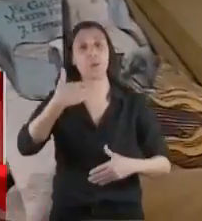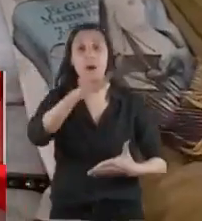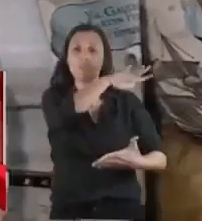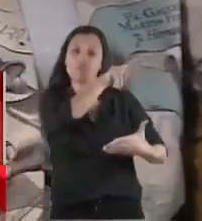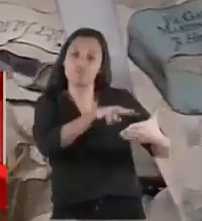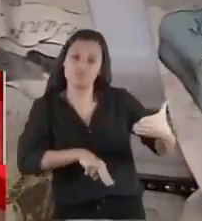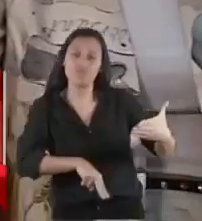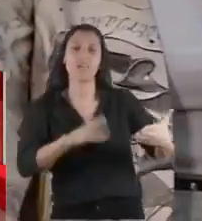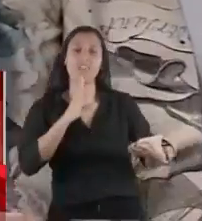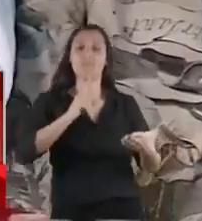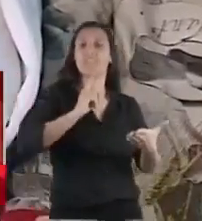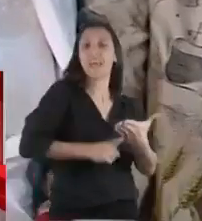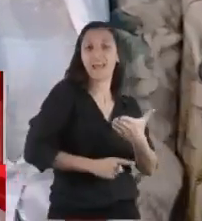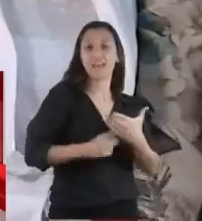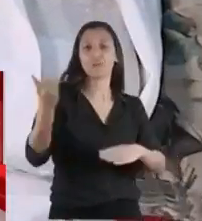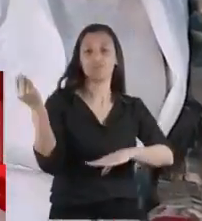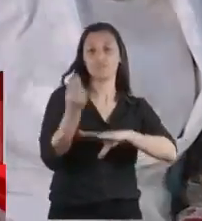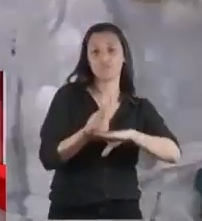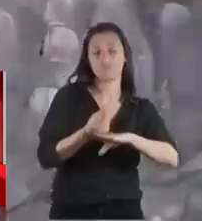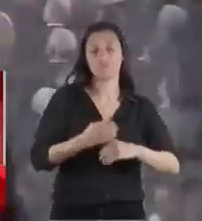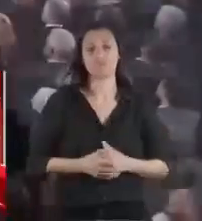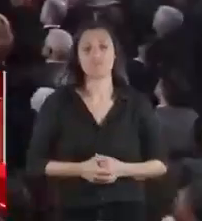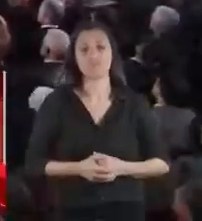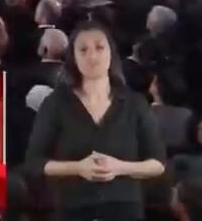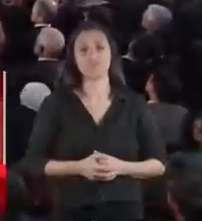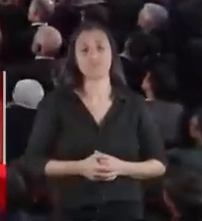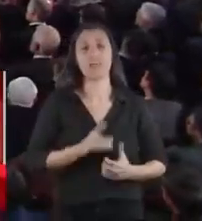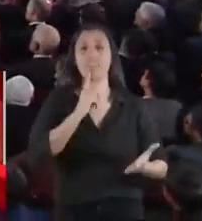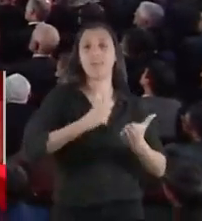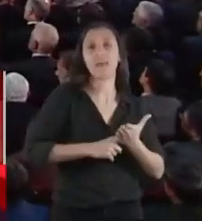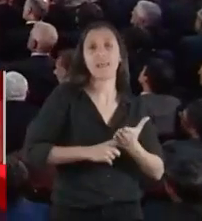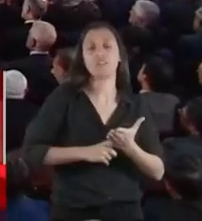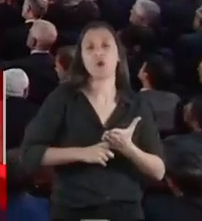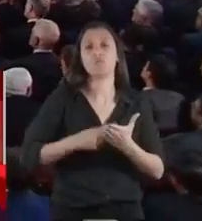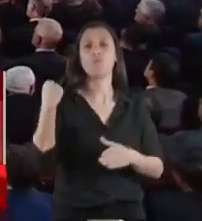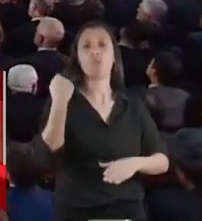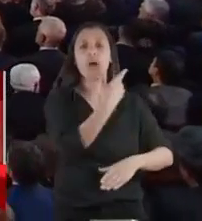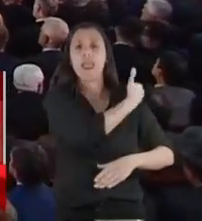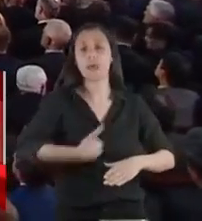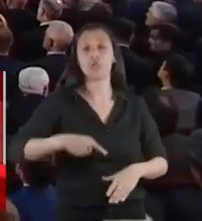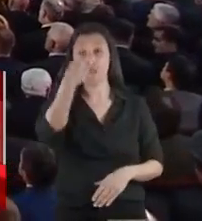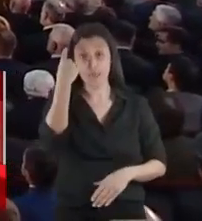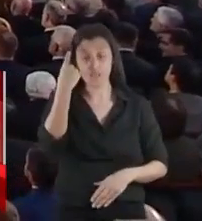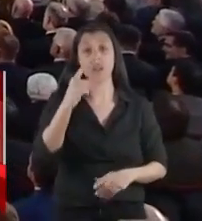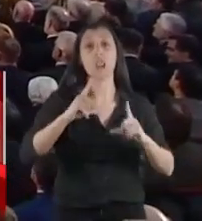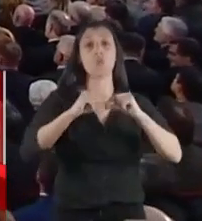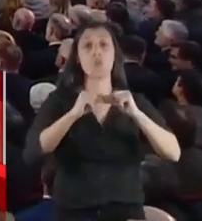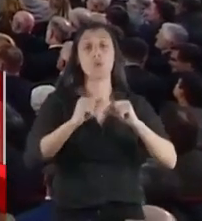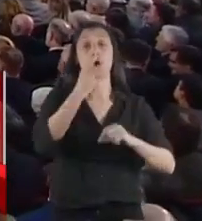lectura al decreto de designación. Decreto del Poder Ejecutivo Nacional